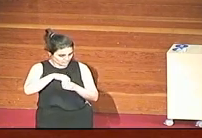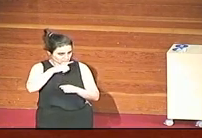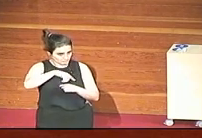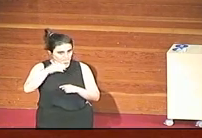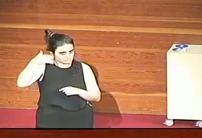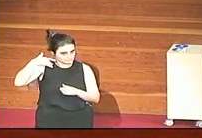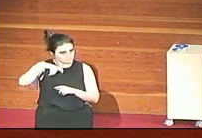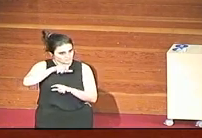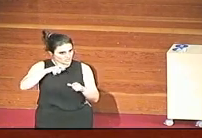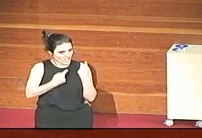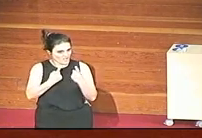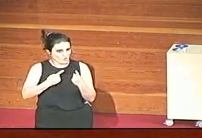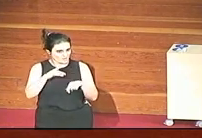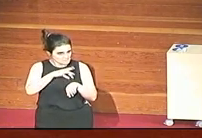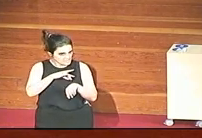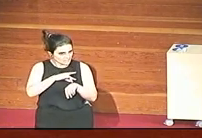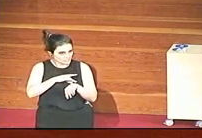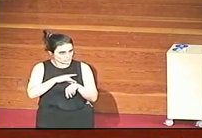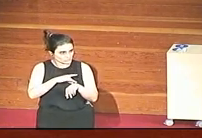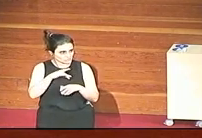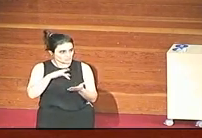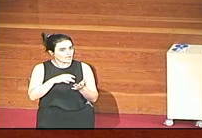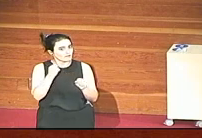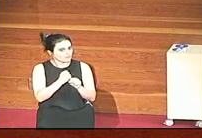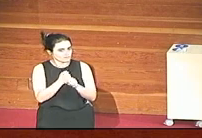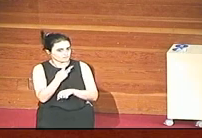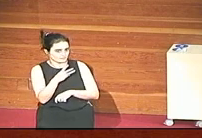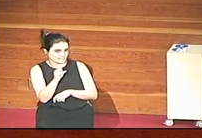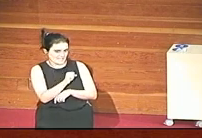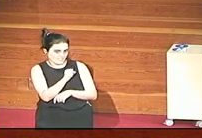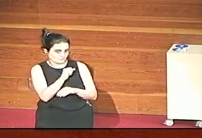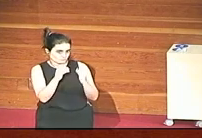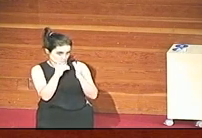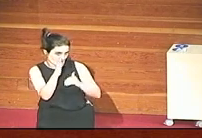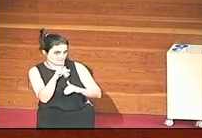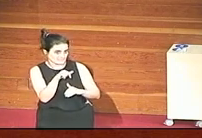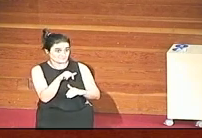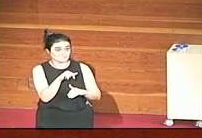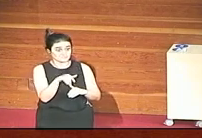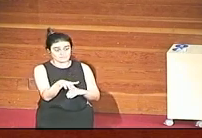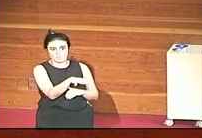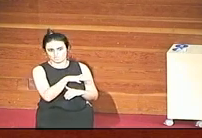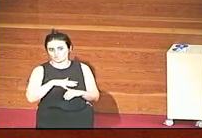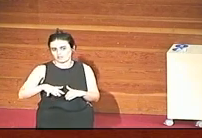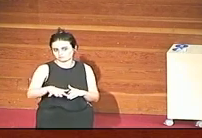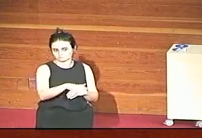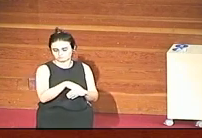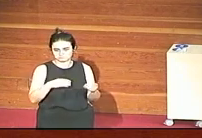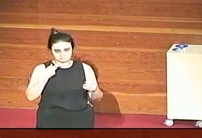bueno que son médicos que han trabajado durante más de 30 años y en la zona y